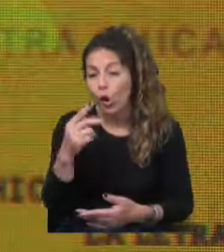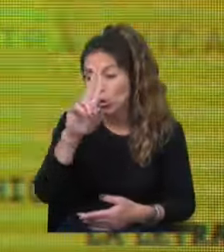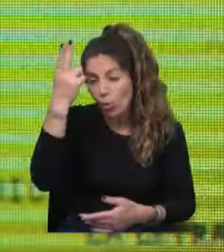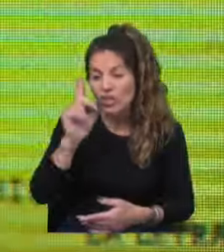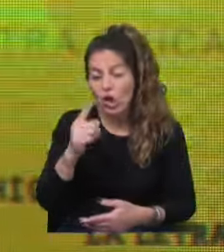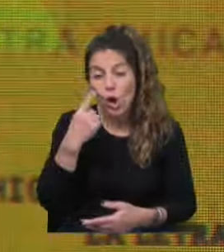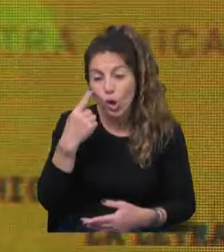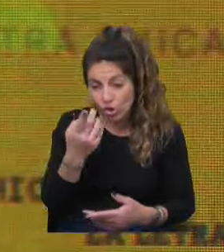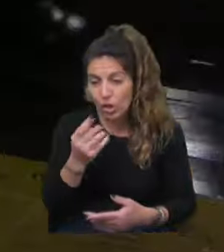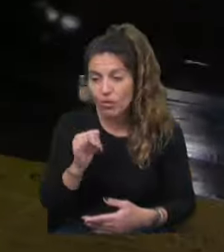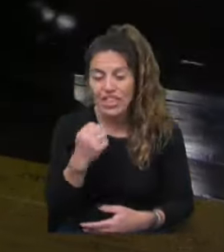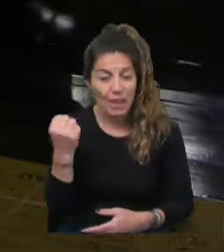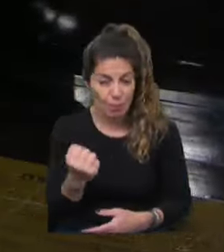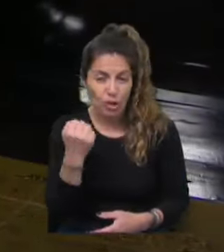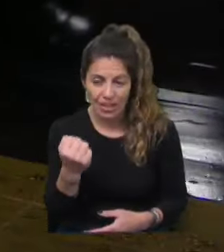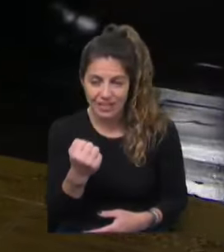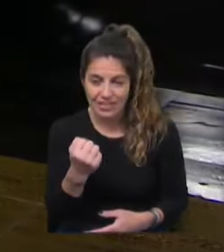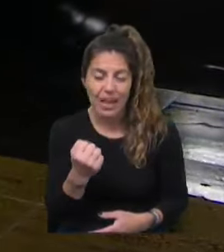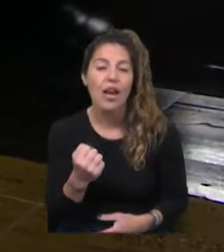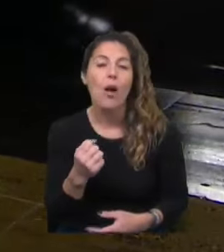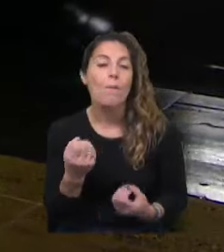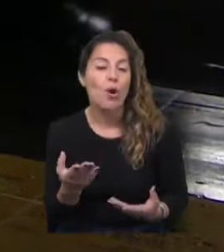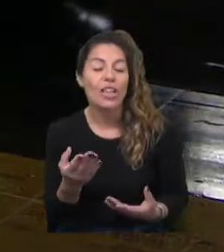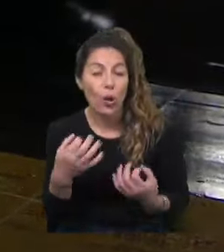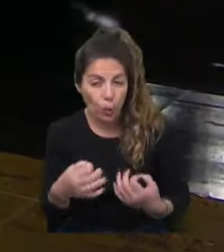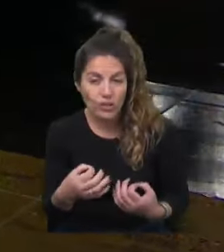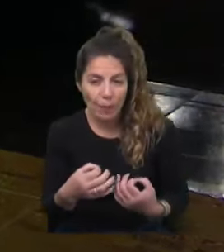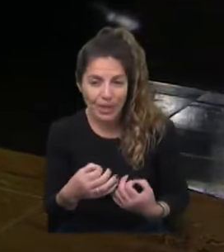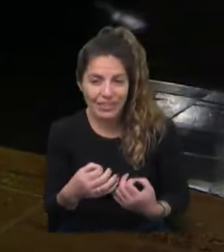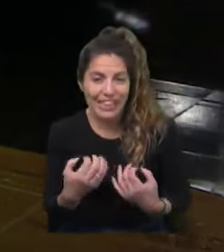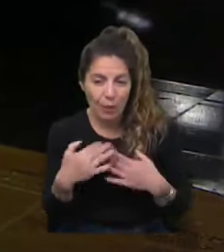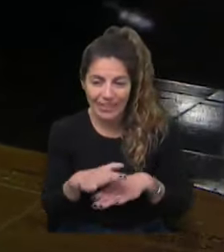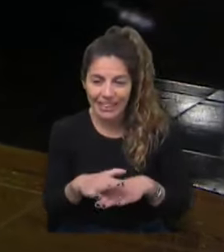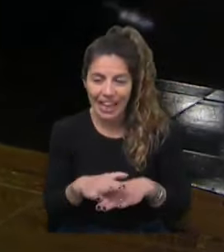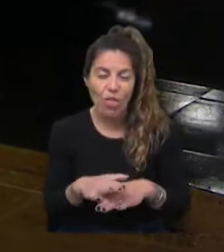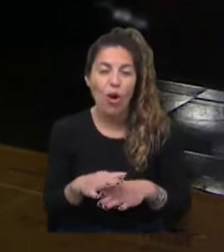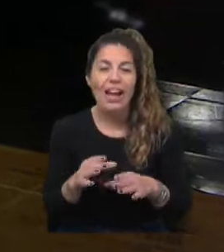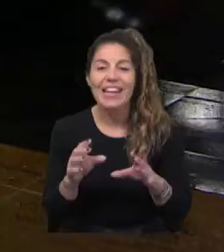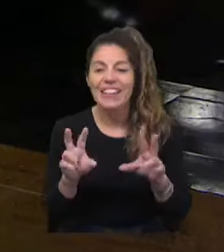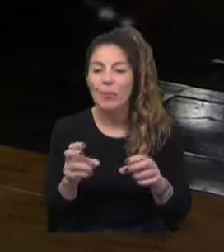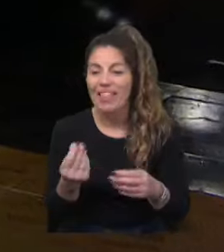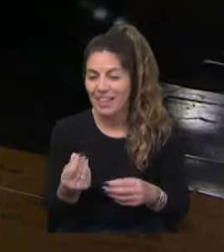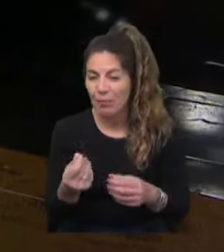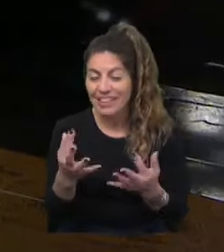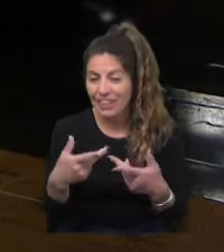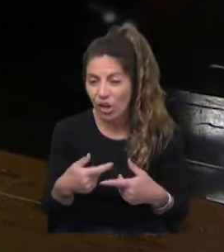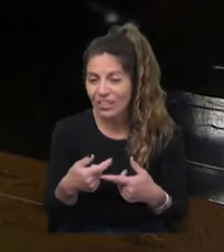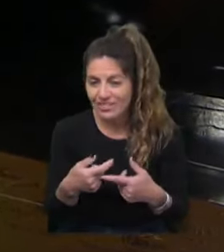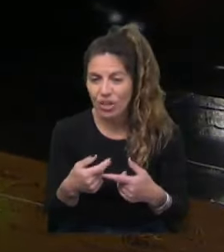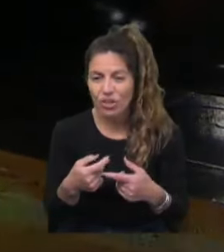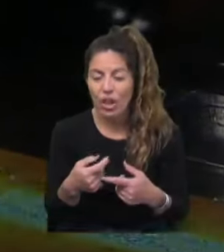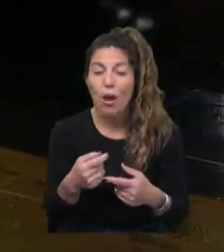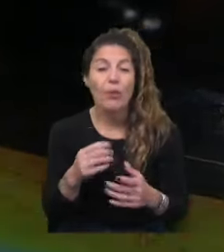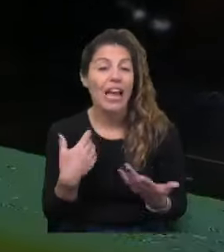Marcet, pero de una relevancia muy significativa, porque estaba justamente en esto, en la parte de la plata. Claro. Porque siempre hablamos de la logística y del transporte, pero no